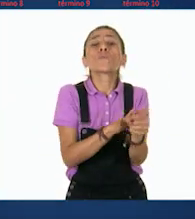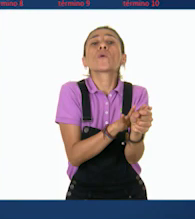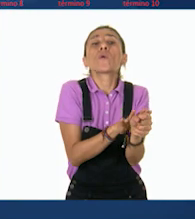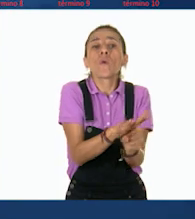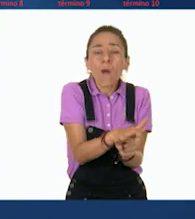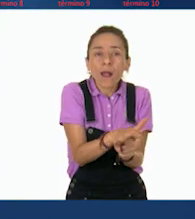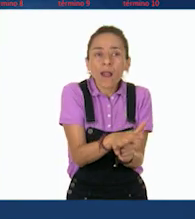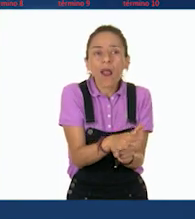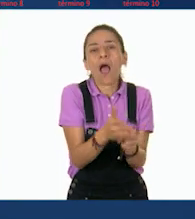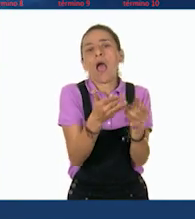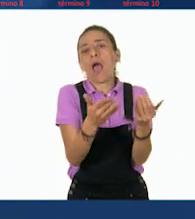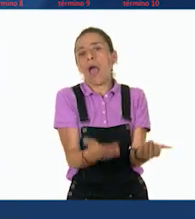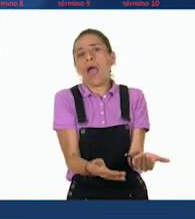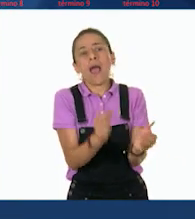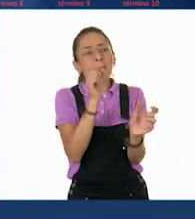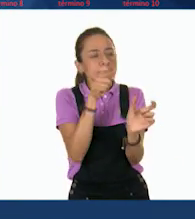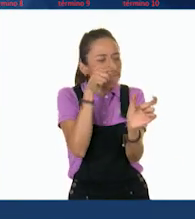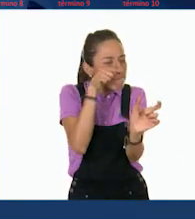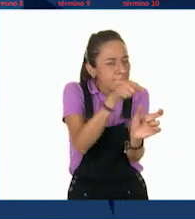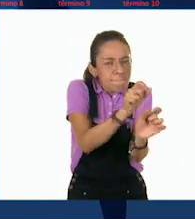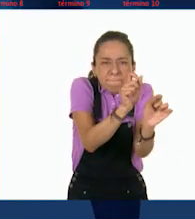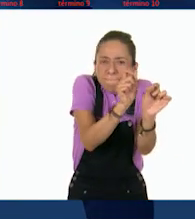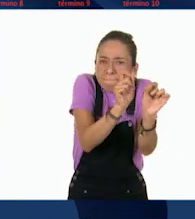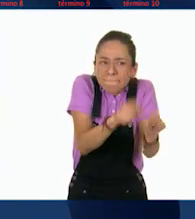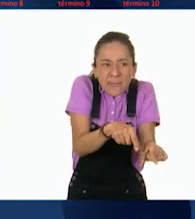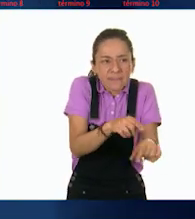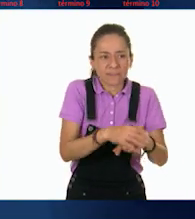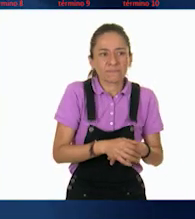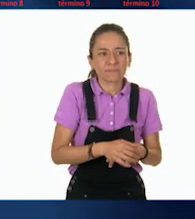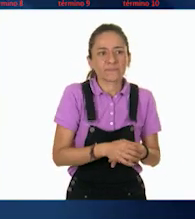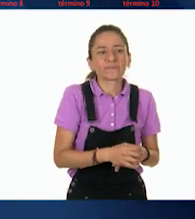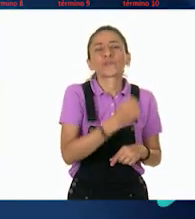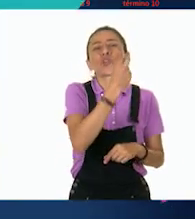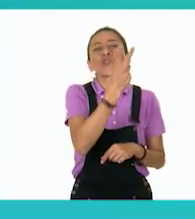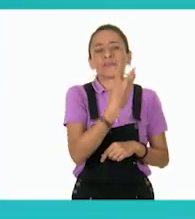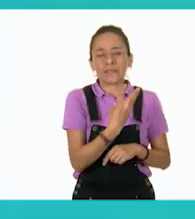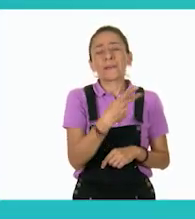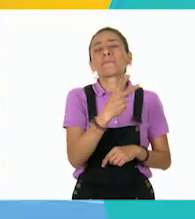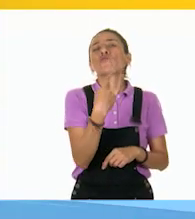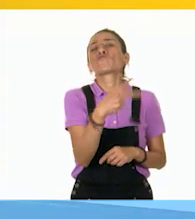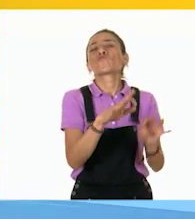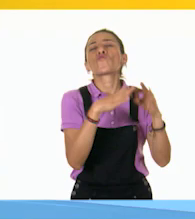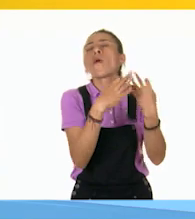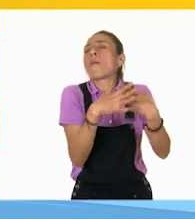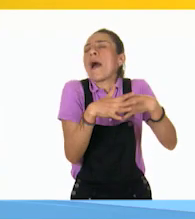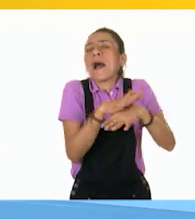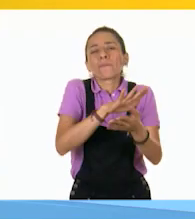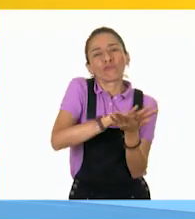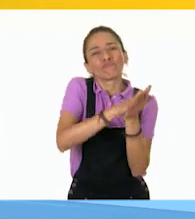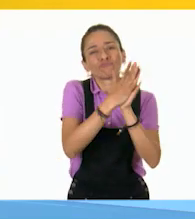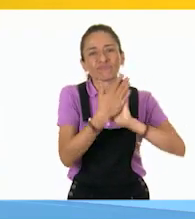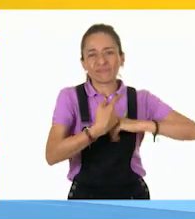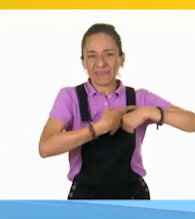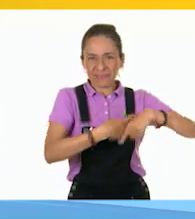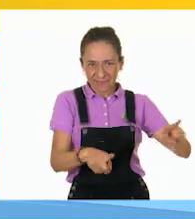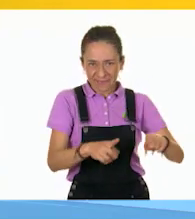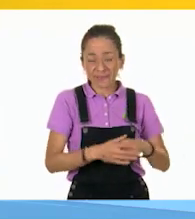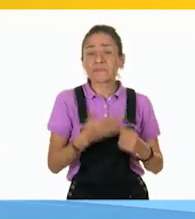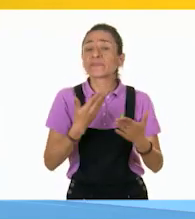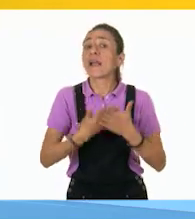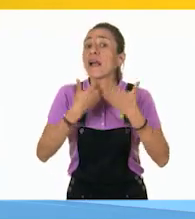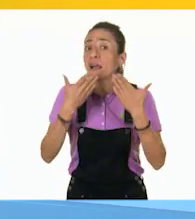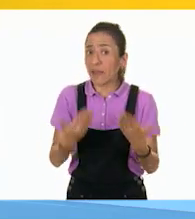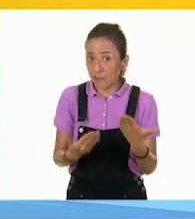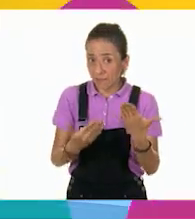mismo punto, solo representado en forma diferente. Ahora analicemos el crecimiento